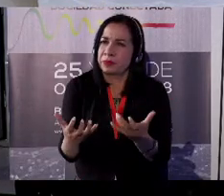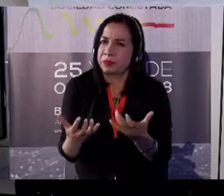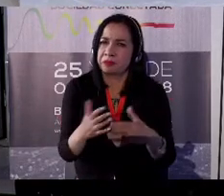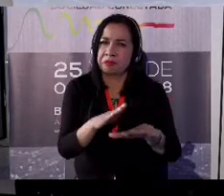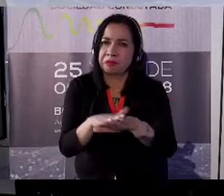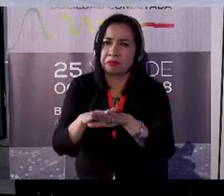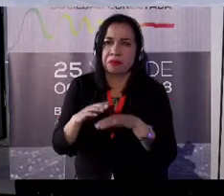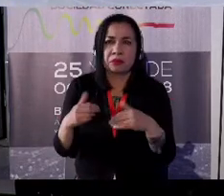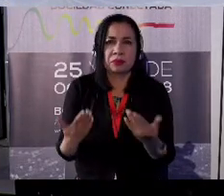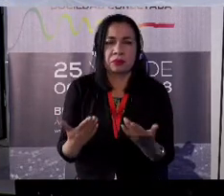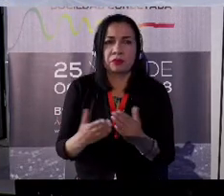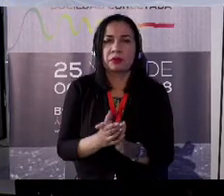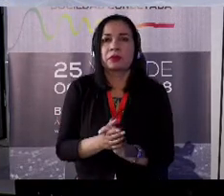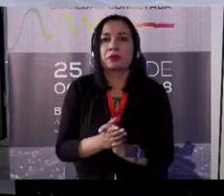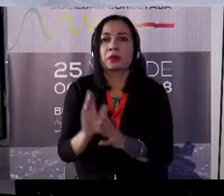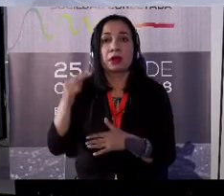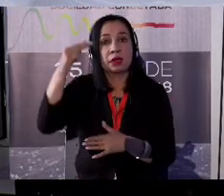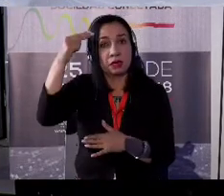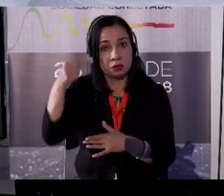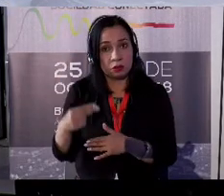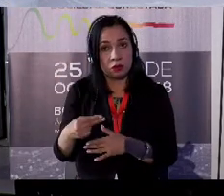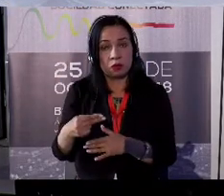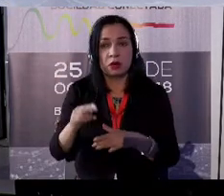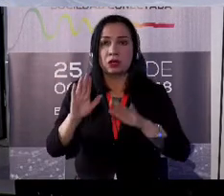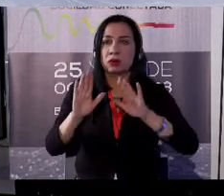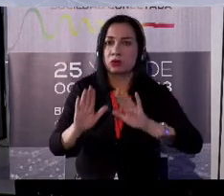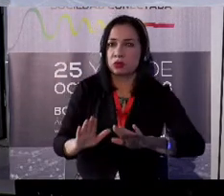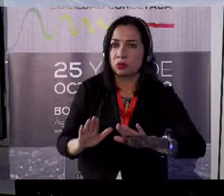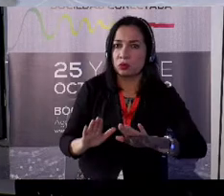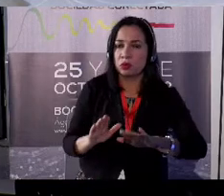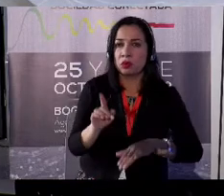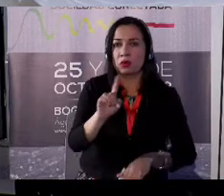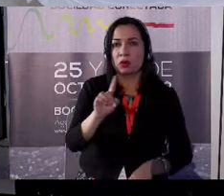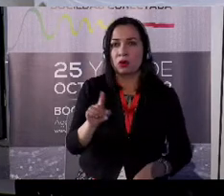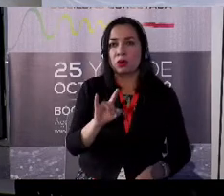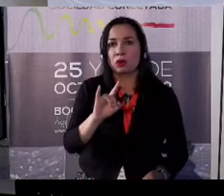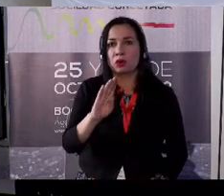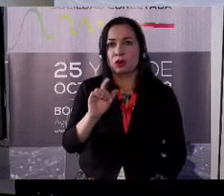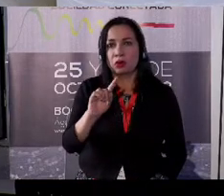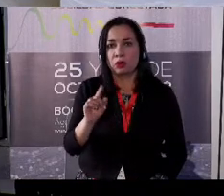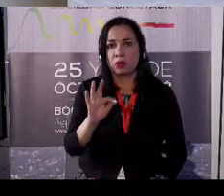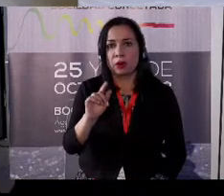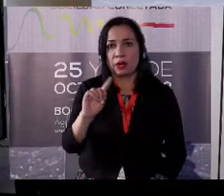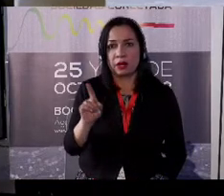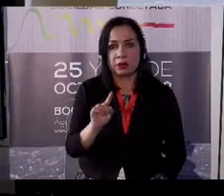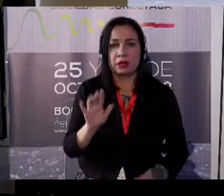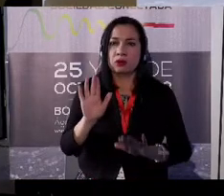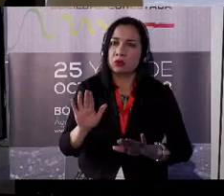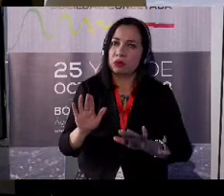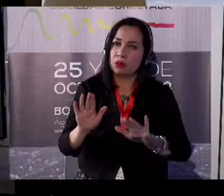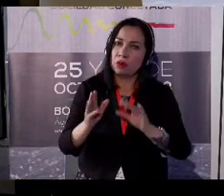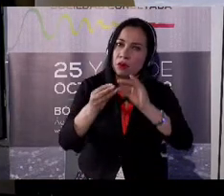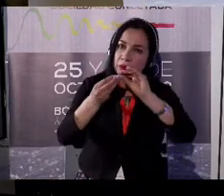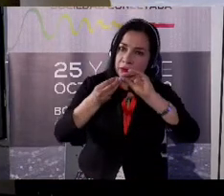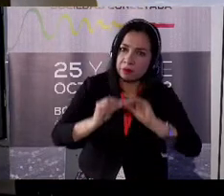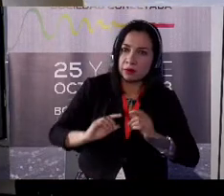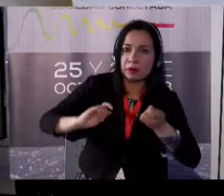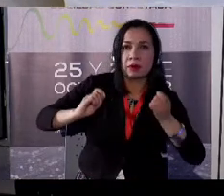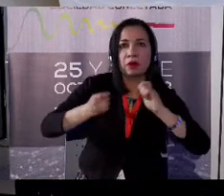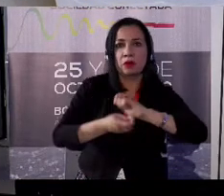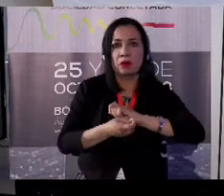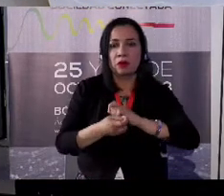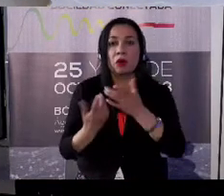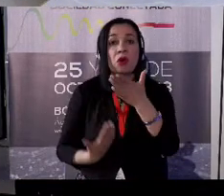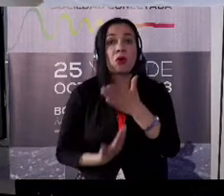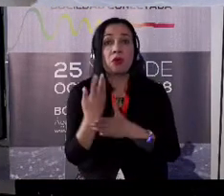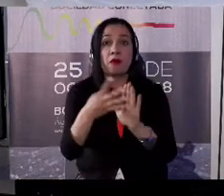Brevemente, la historia de las subastas. ¿Qué ha motivado los cambios en el diseño de la subasta? Nuevos formatos de subastas.